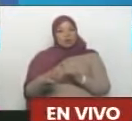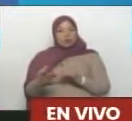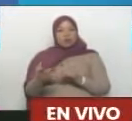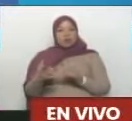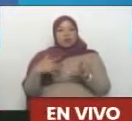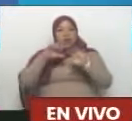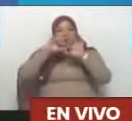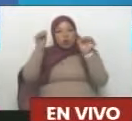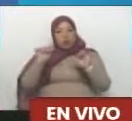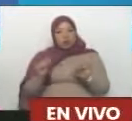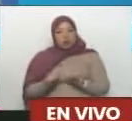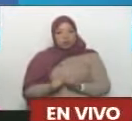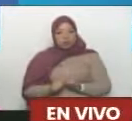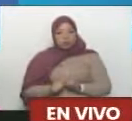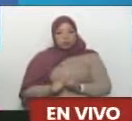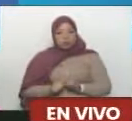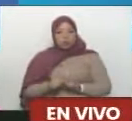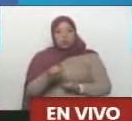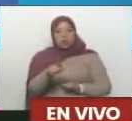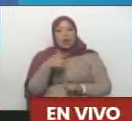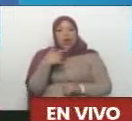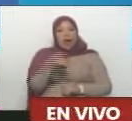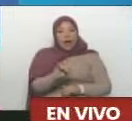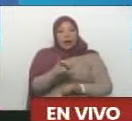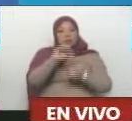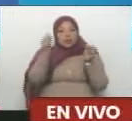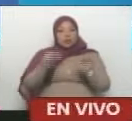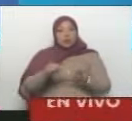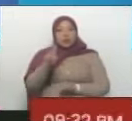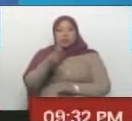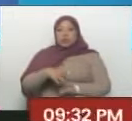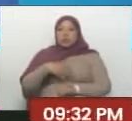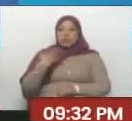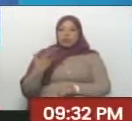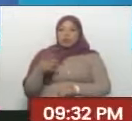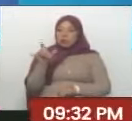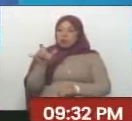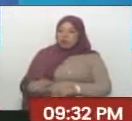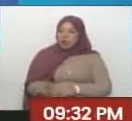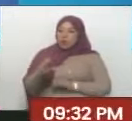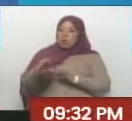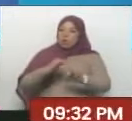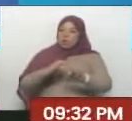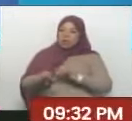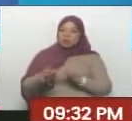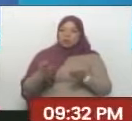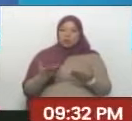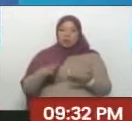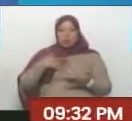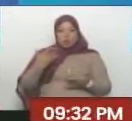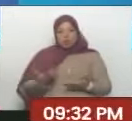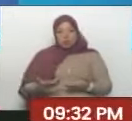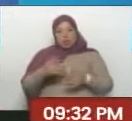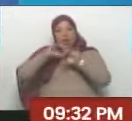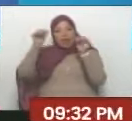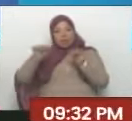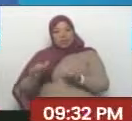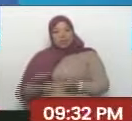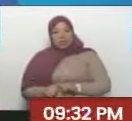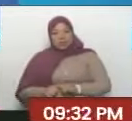son los artistas. Porque son artistas. No todo el mundo es artista. ¿Ah? Ustedes como